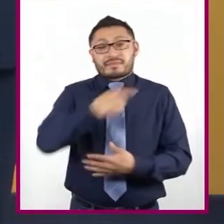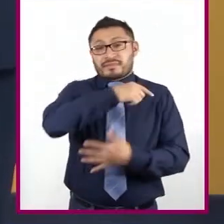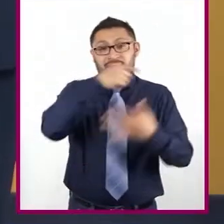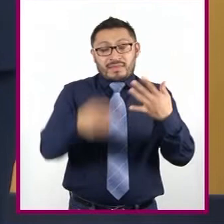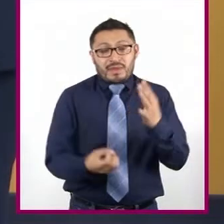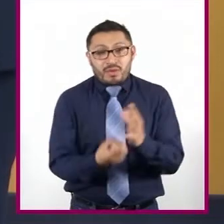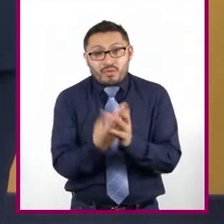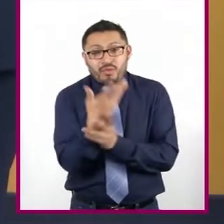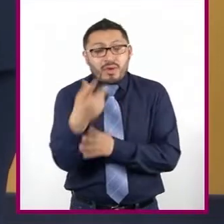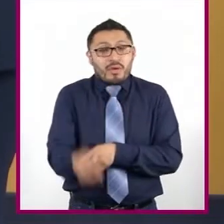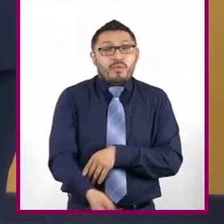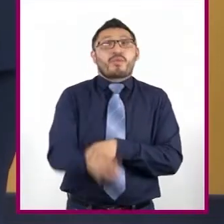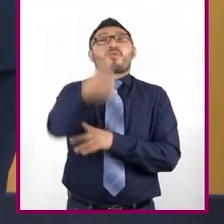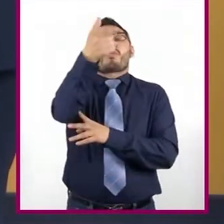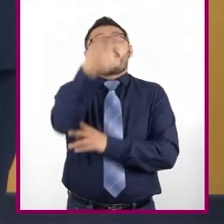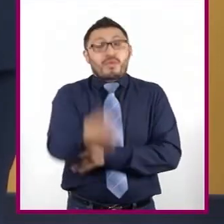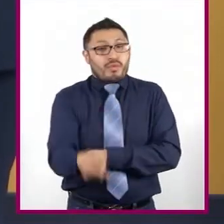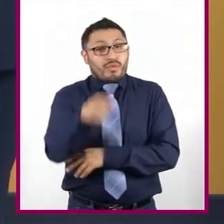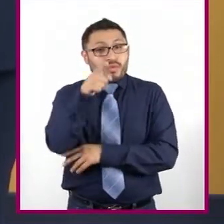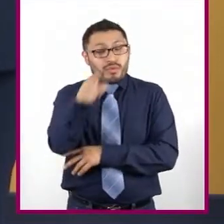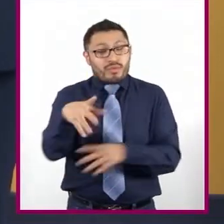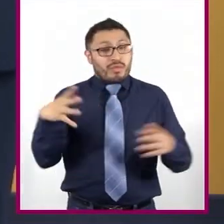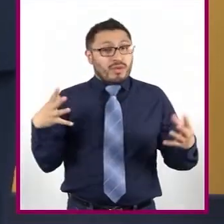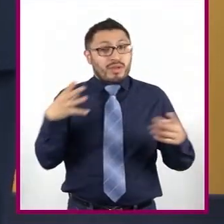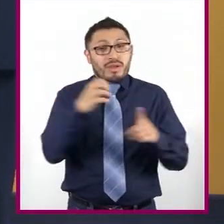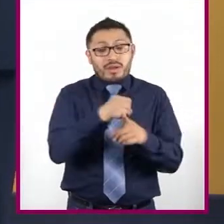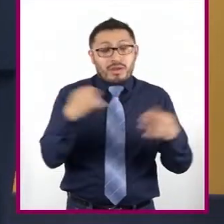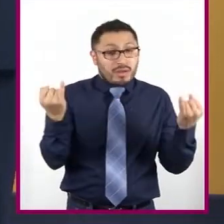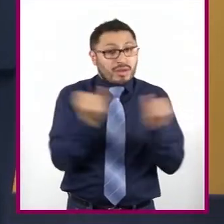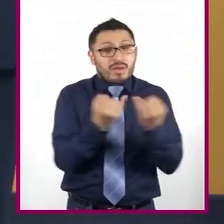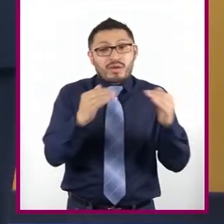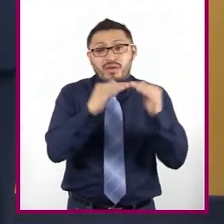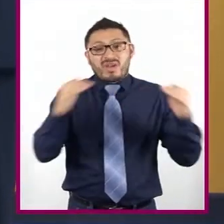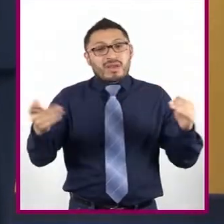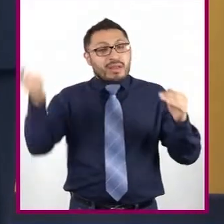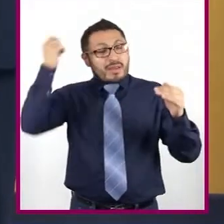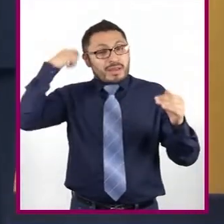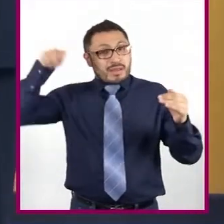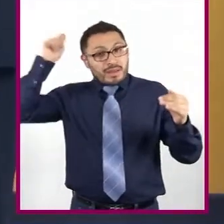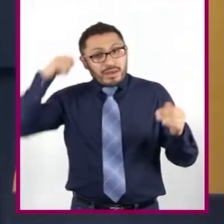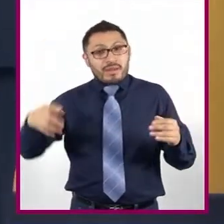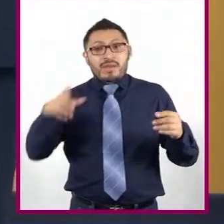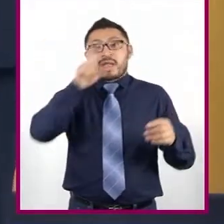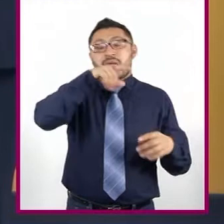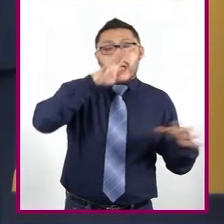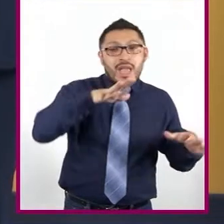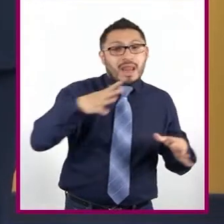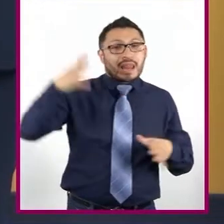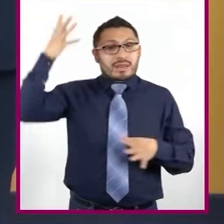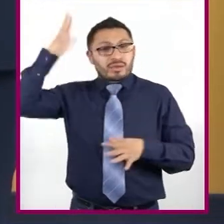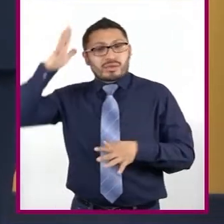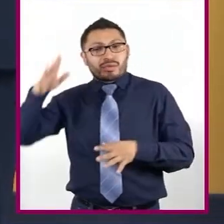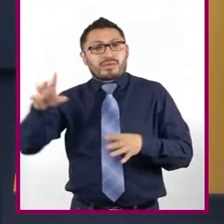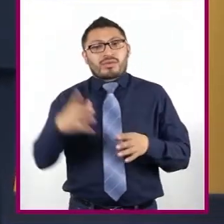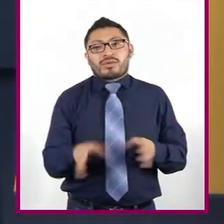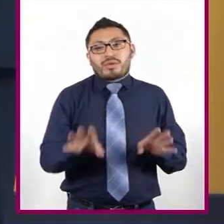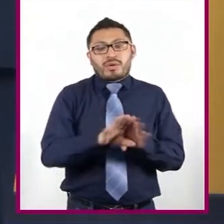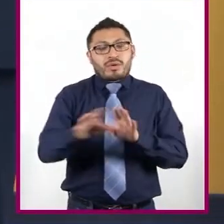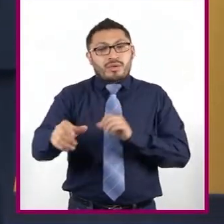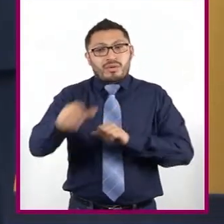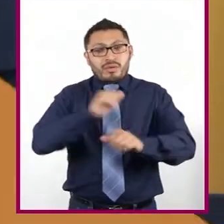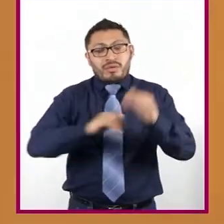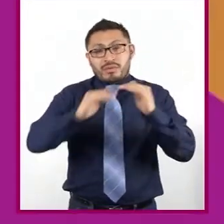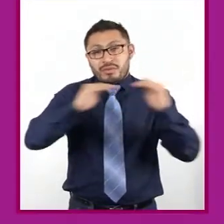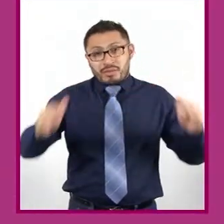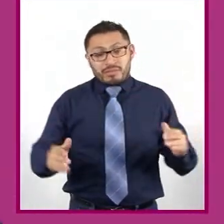nuevos lanzamientos, ¿lograrán igualar la probabilidad teórica de obtener un águila o un sol con su correspondiente